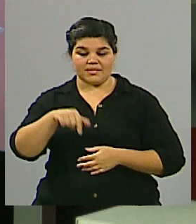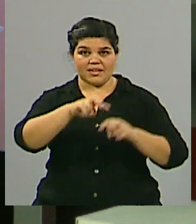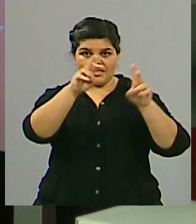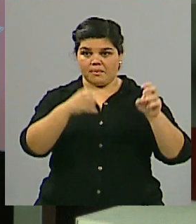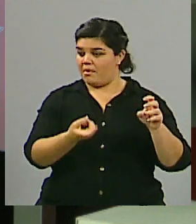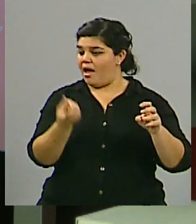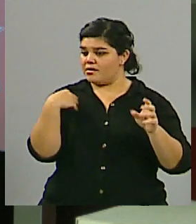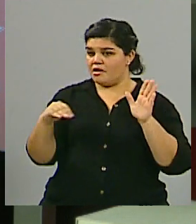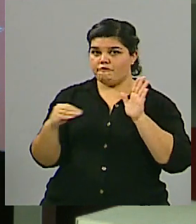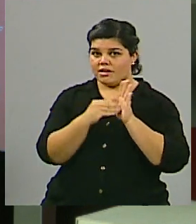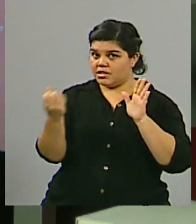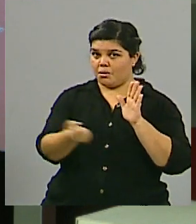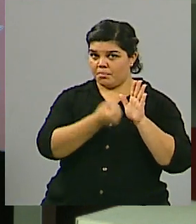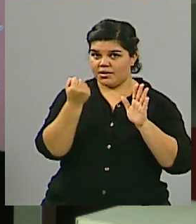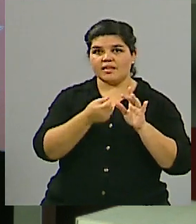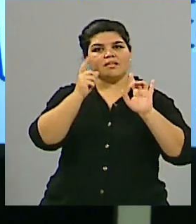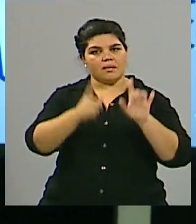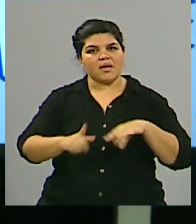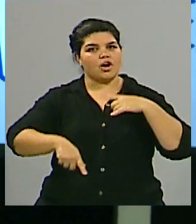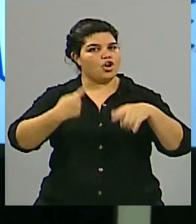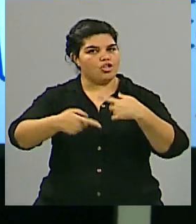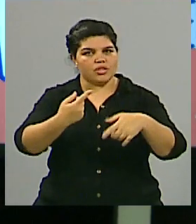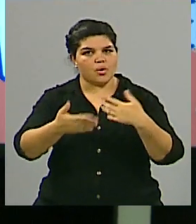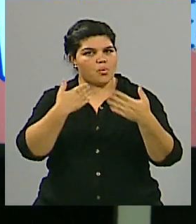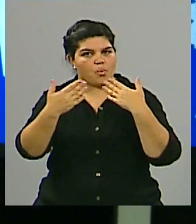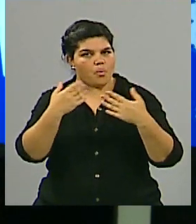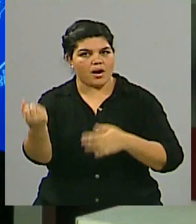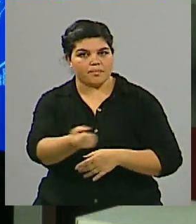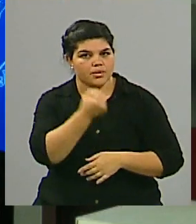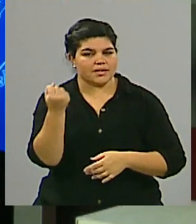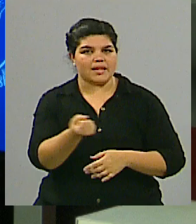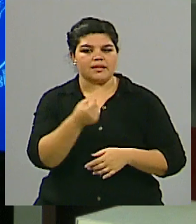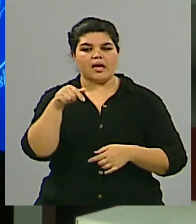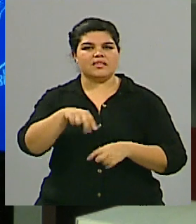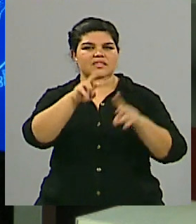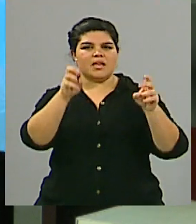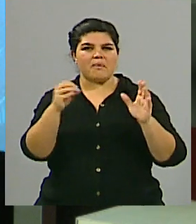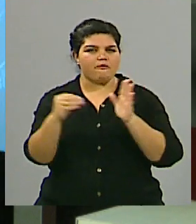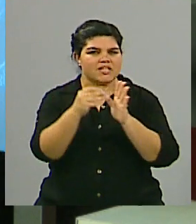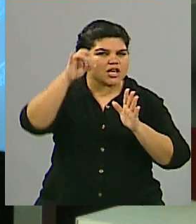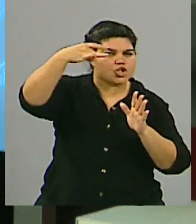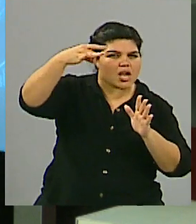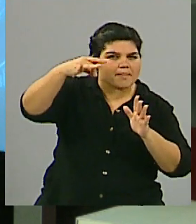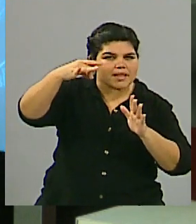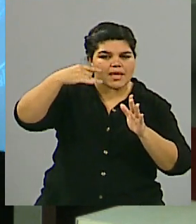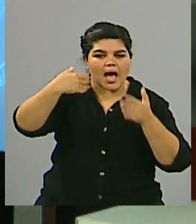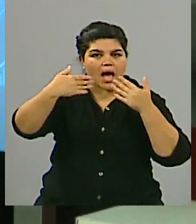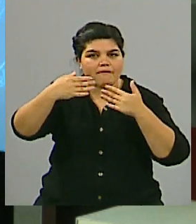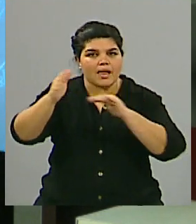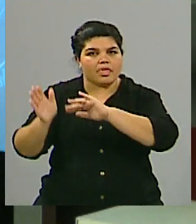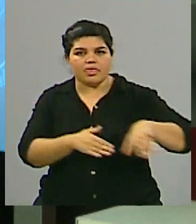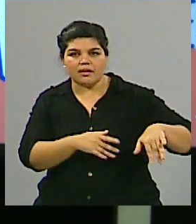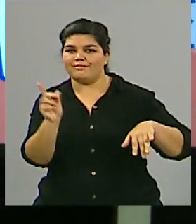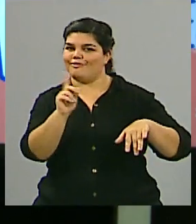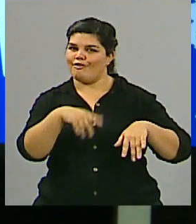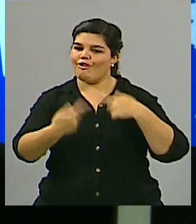de ayer, está bueno seguir hablándolo, ¿no? Porque eso también se trata, ¿no? No dejarlo solamente para una fecha, sino hablar constantemente del acoso escolar. Así